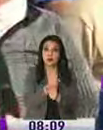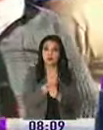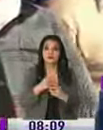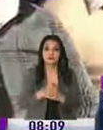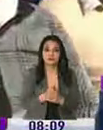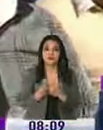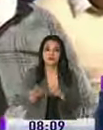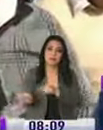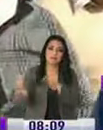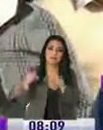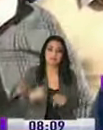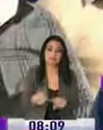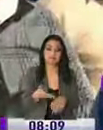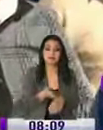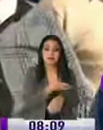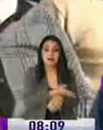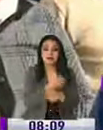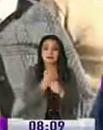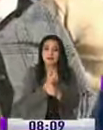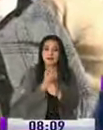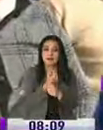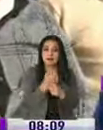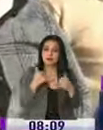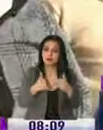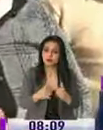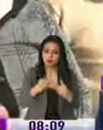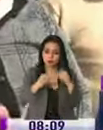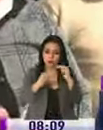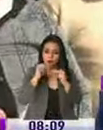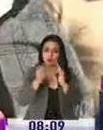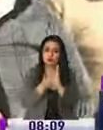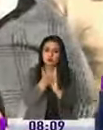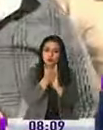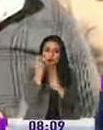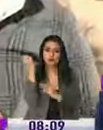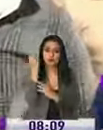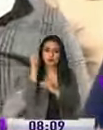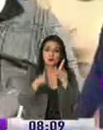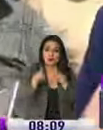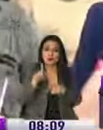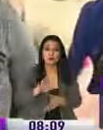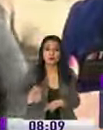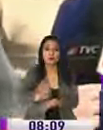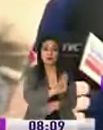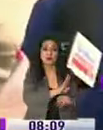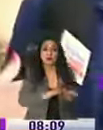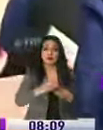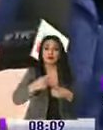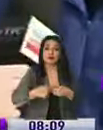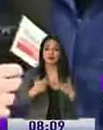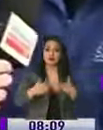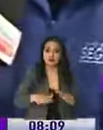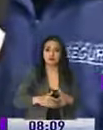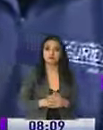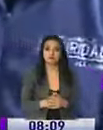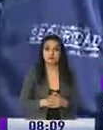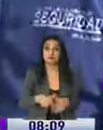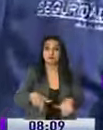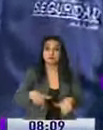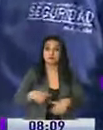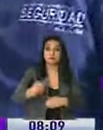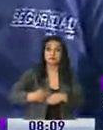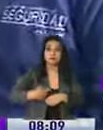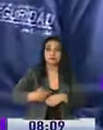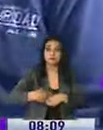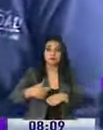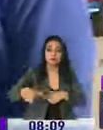encuentra realizando varios trabajos de prevención y mitigación en algunos barrios del Distrito Metropolitano. Específicamente aquí en ladera de